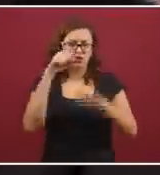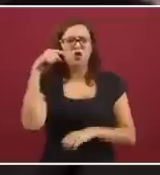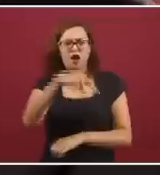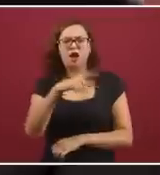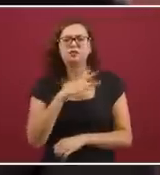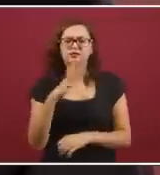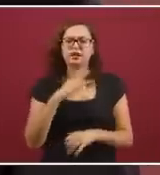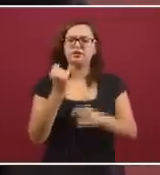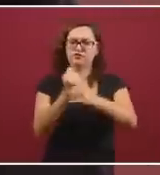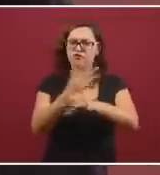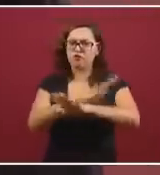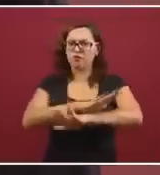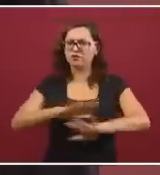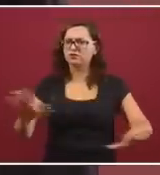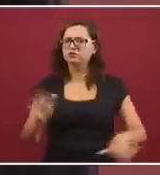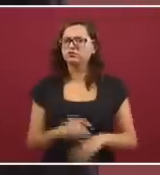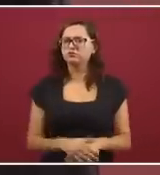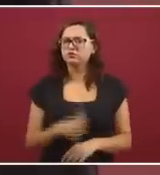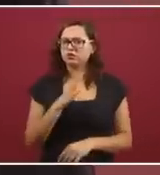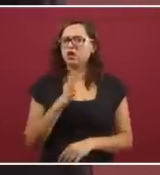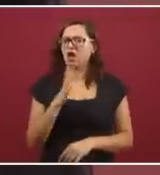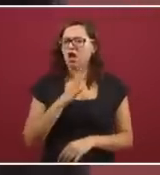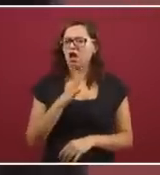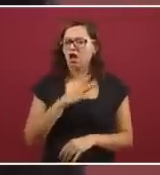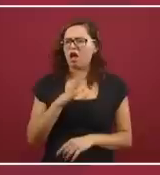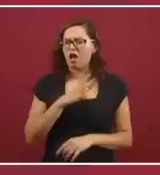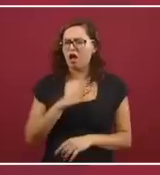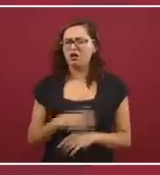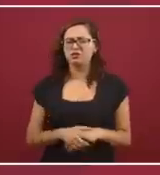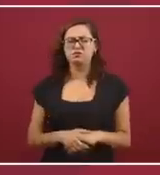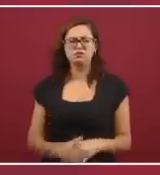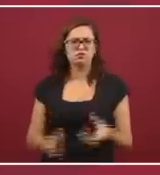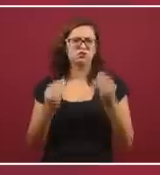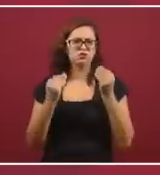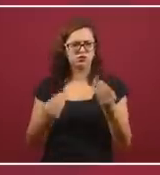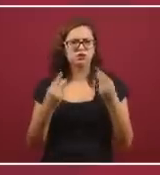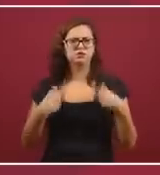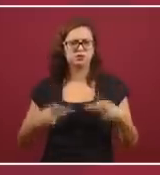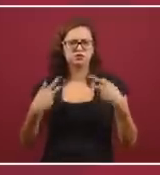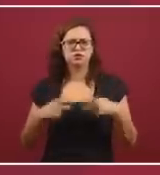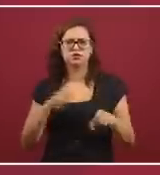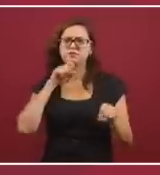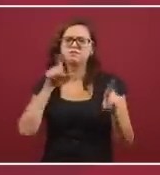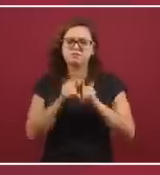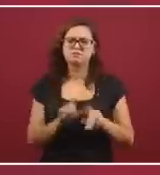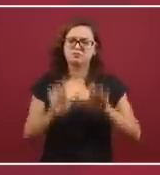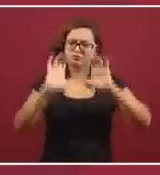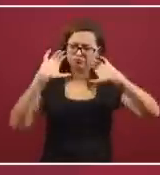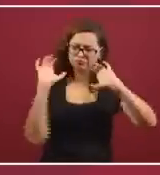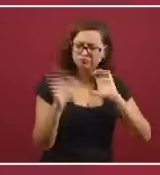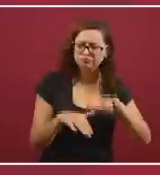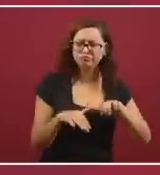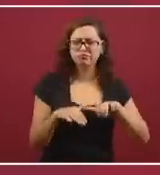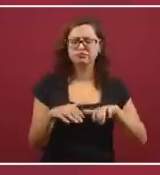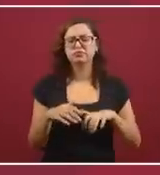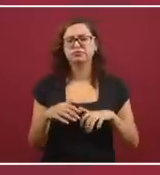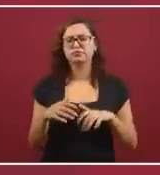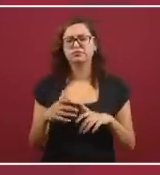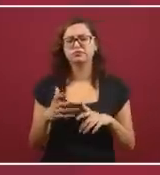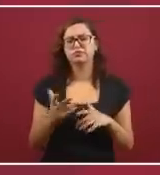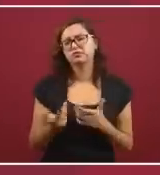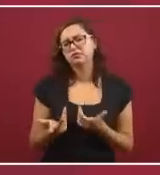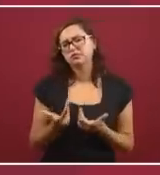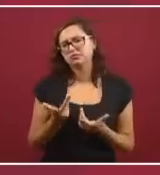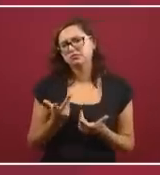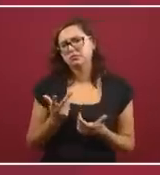y se está informando y si están escribiendo para participar en las distintas